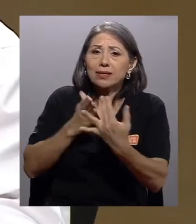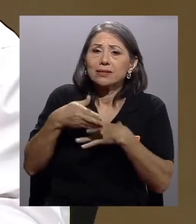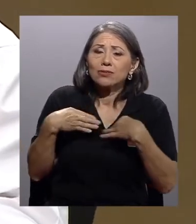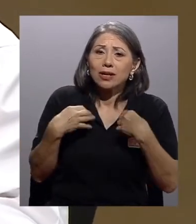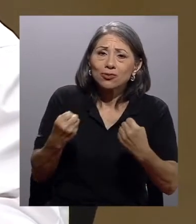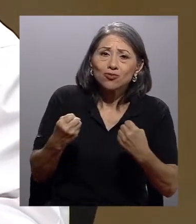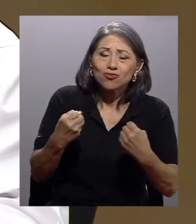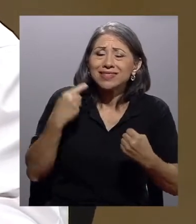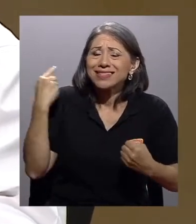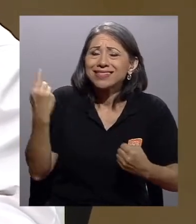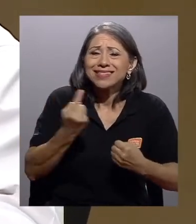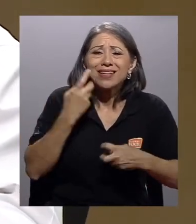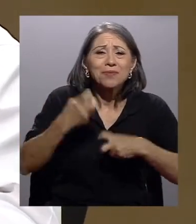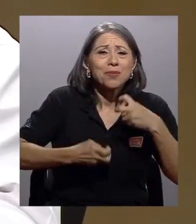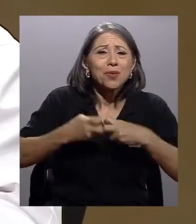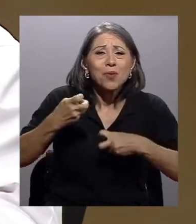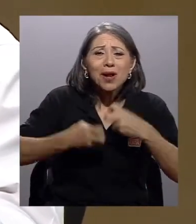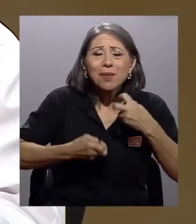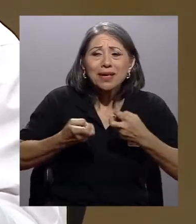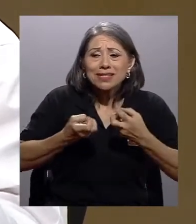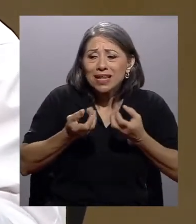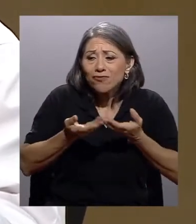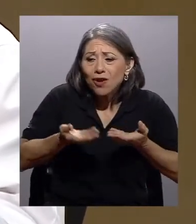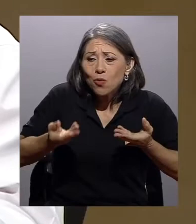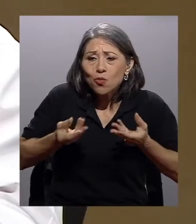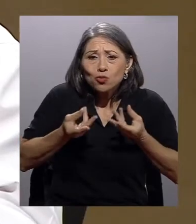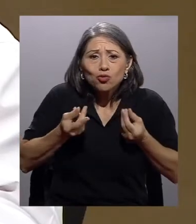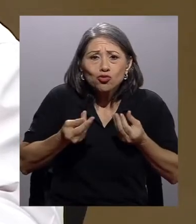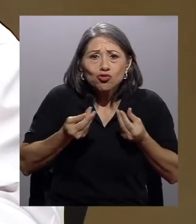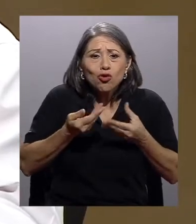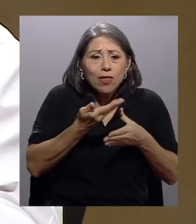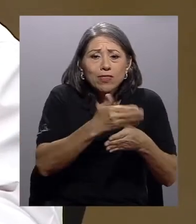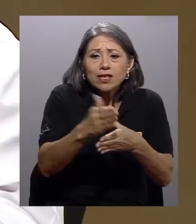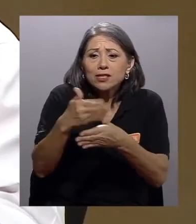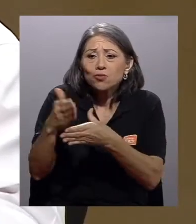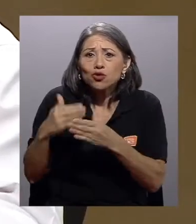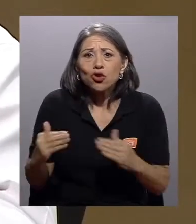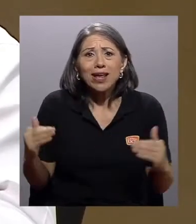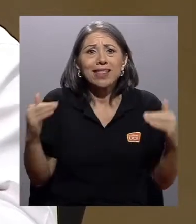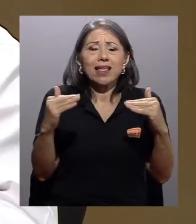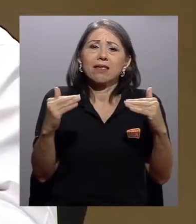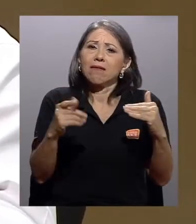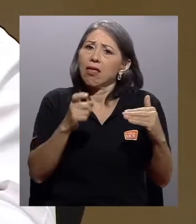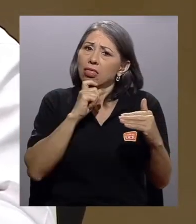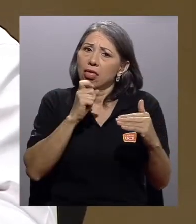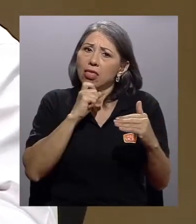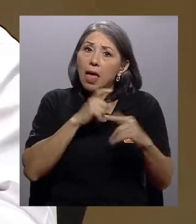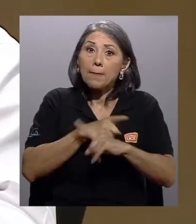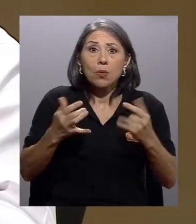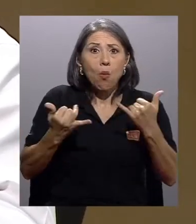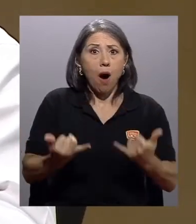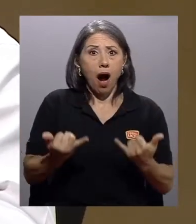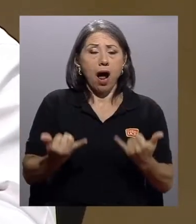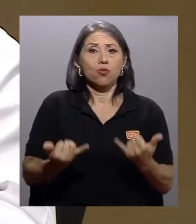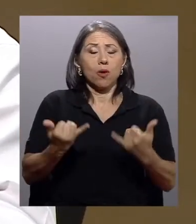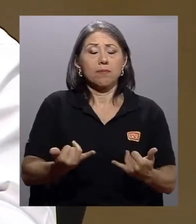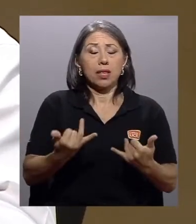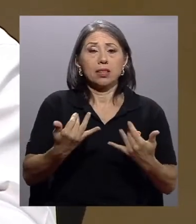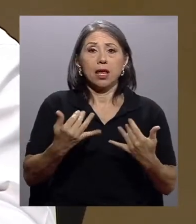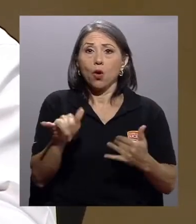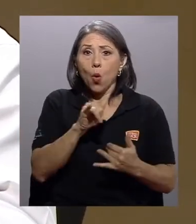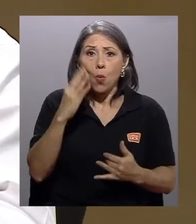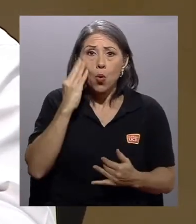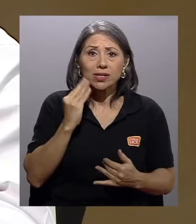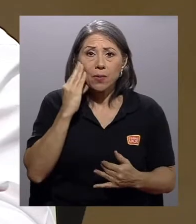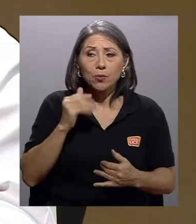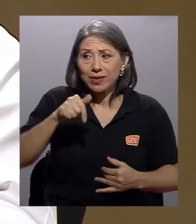siempre hay problemas de distribución equitativa de los recursos. Pero en un estado de crisis como el que estamos viviendo actualmente